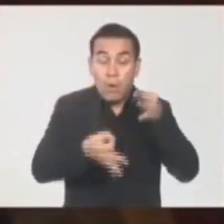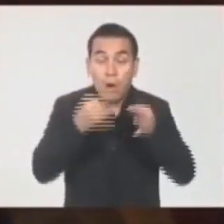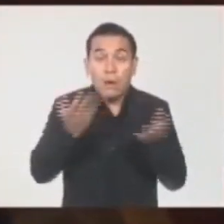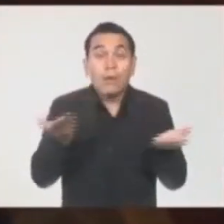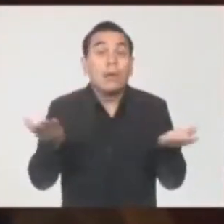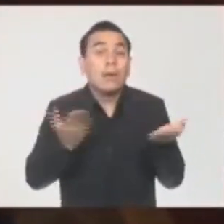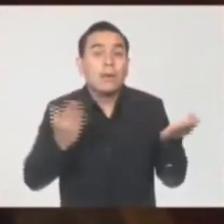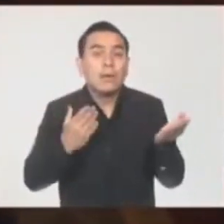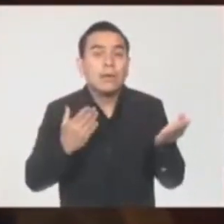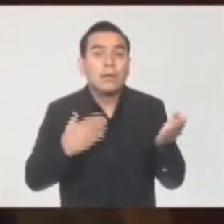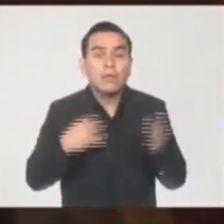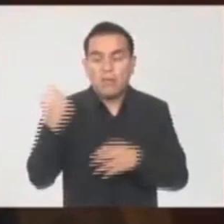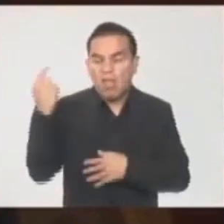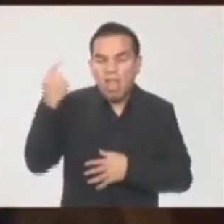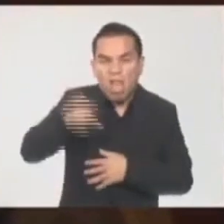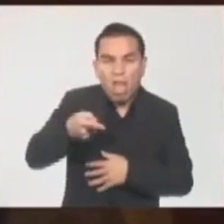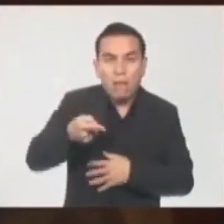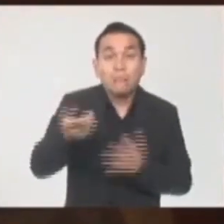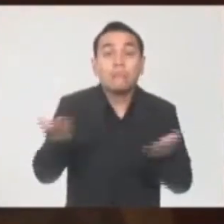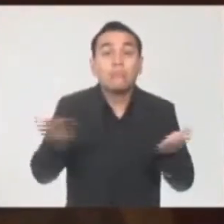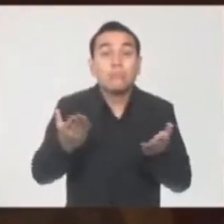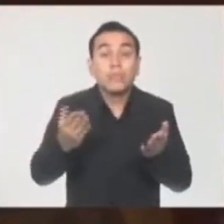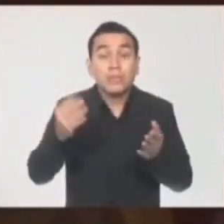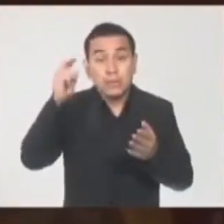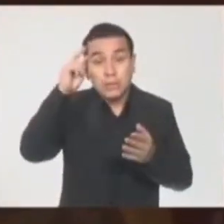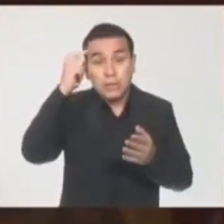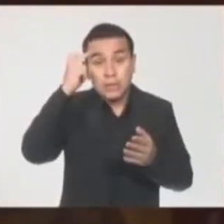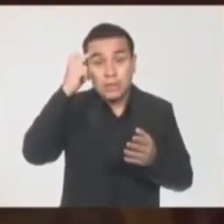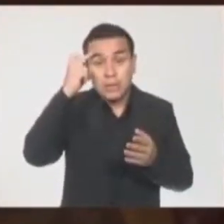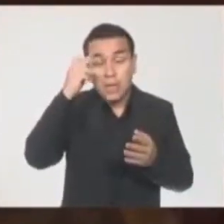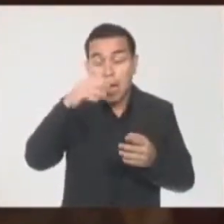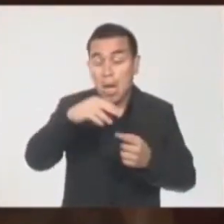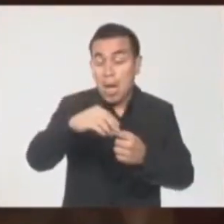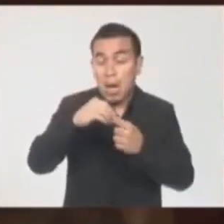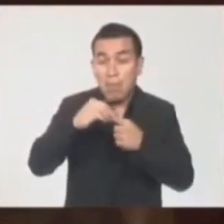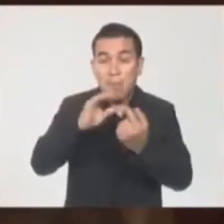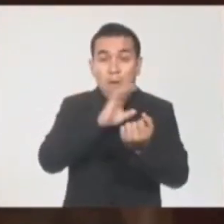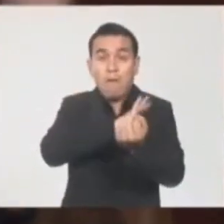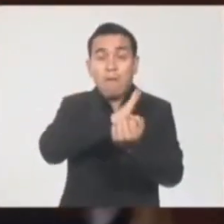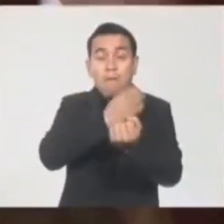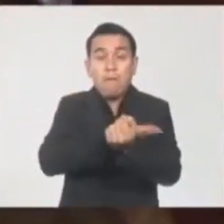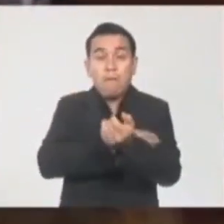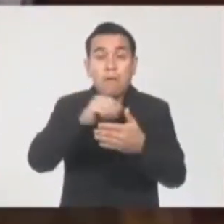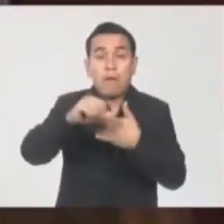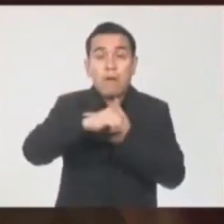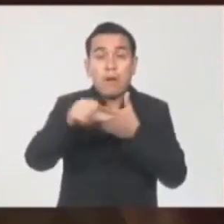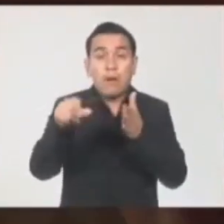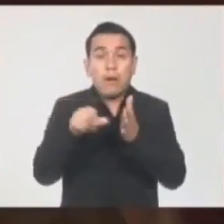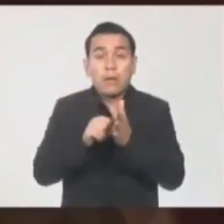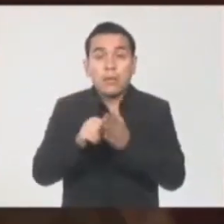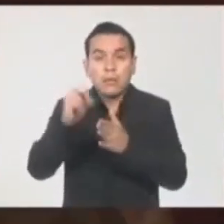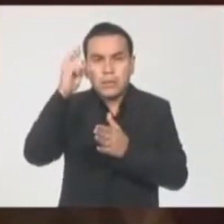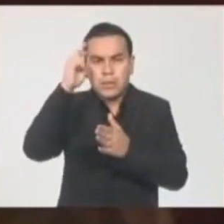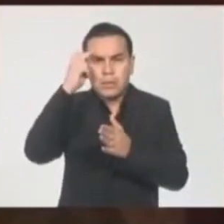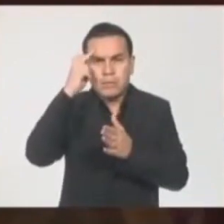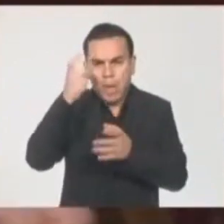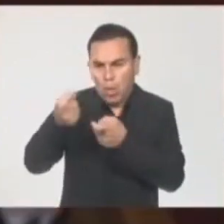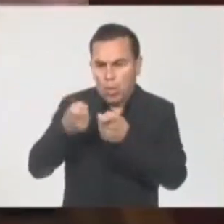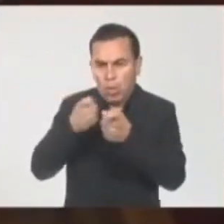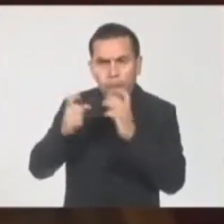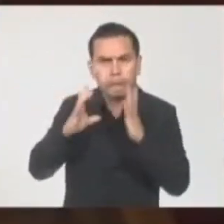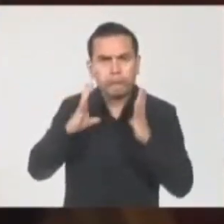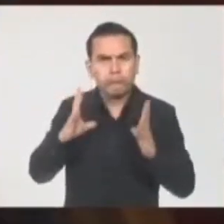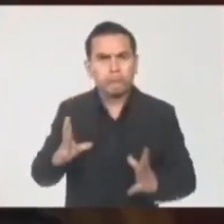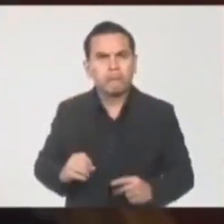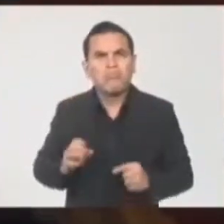arbitraria, ilegal y rayando en lo absurdo, le dio poderes especiales a la Asamblea Legislativa para actuar como órgano ejecutivo y que